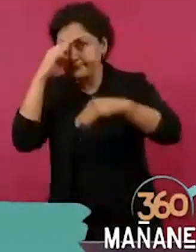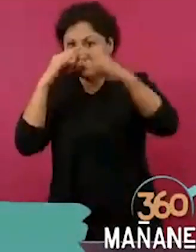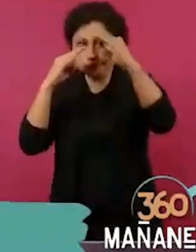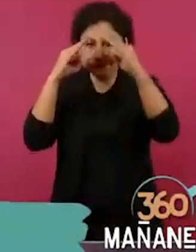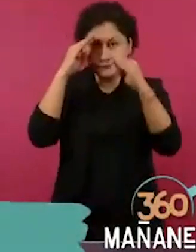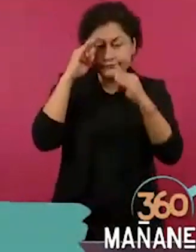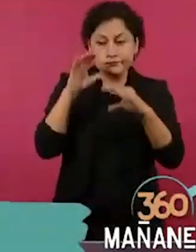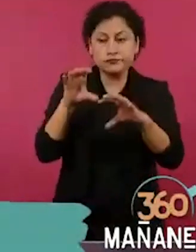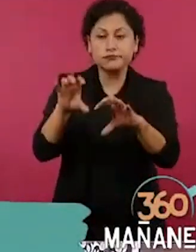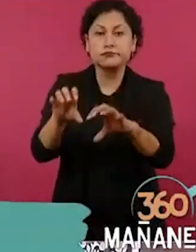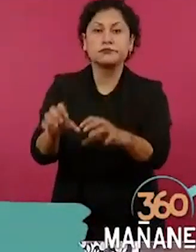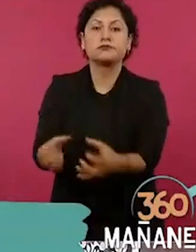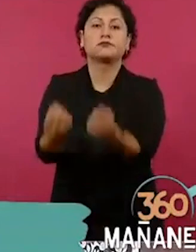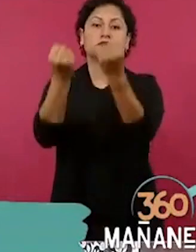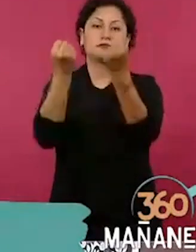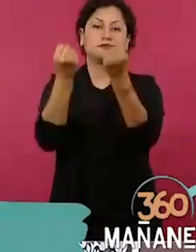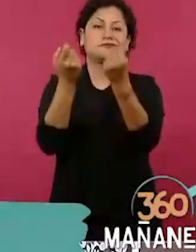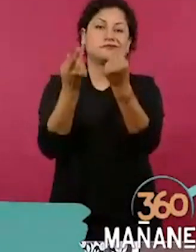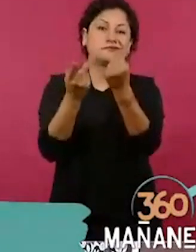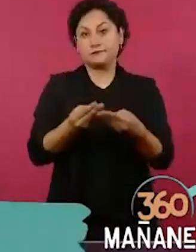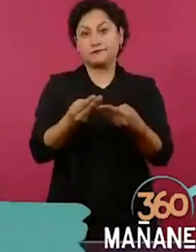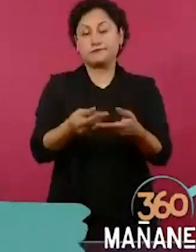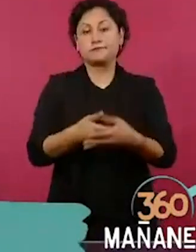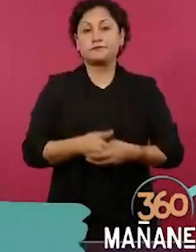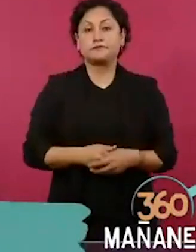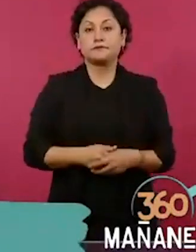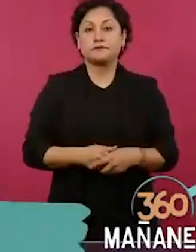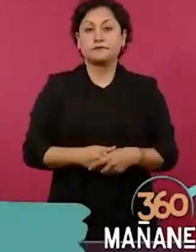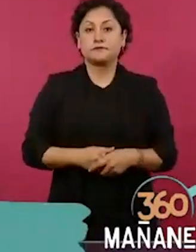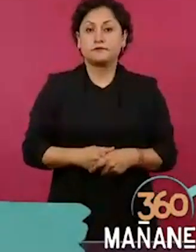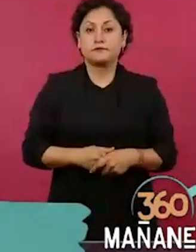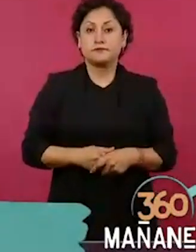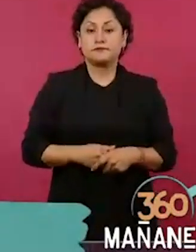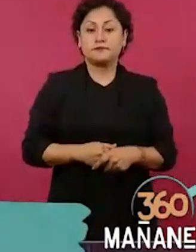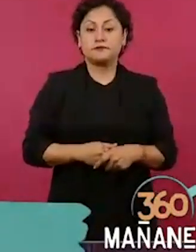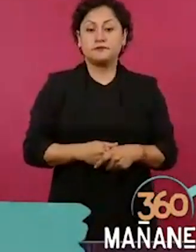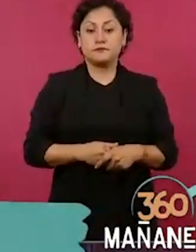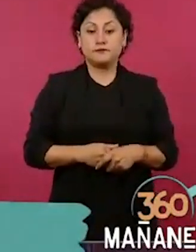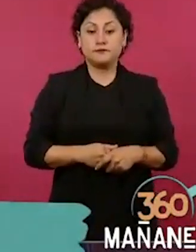Lamentablemente no se pudo. Ya no